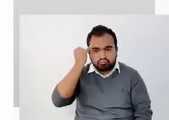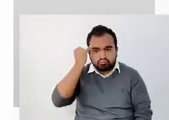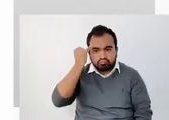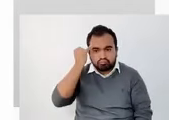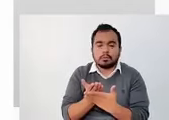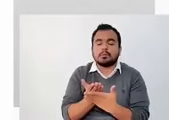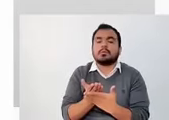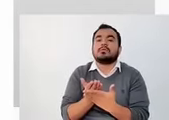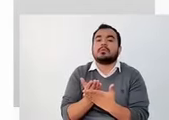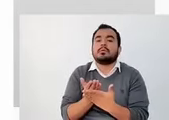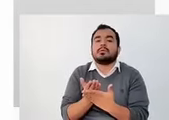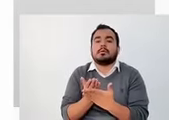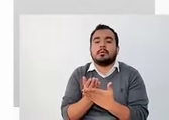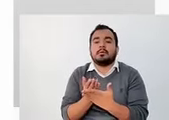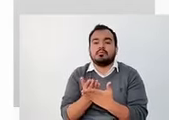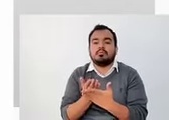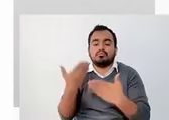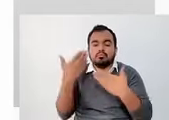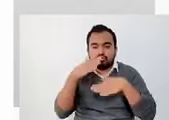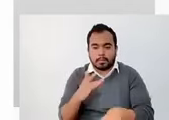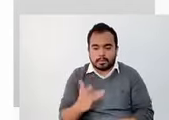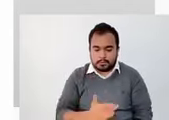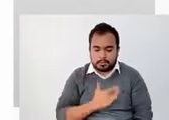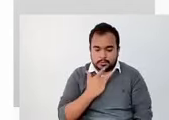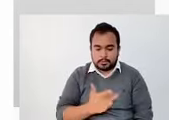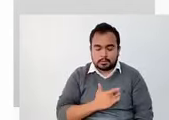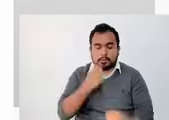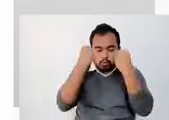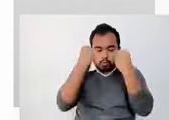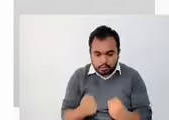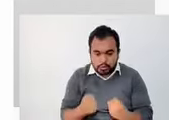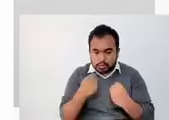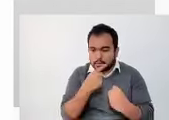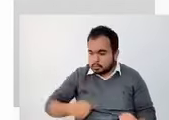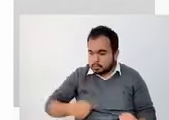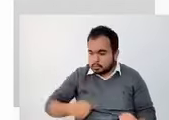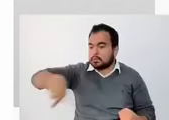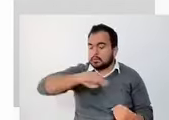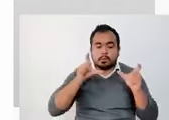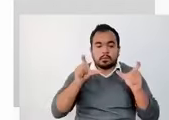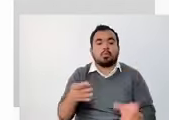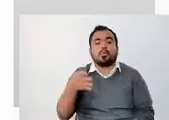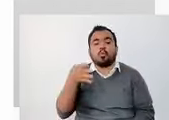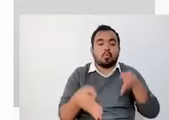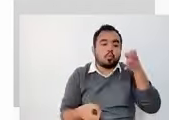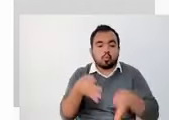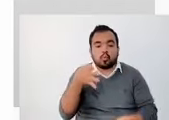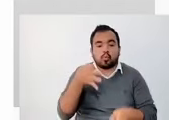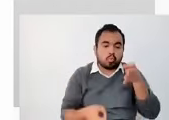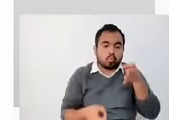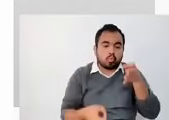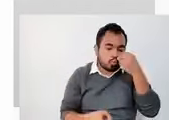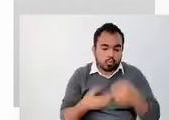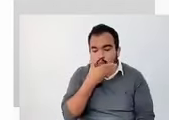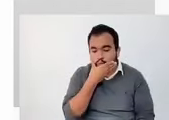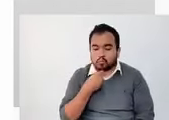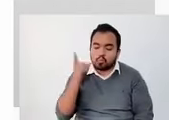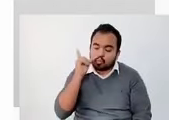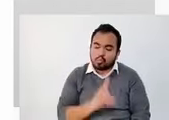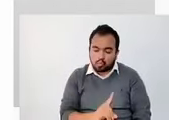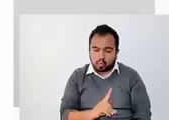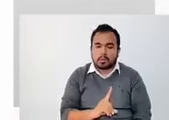la querencia por la seguridad de los jueces y juezas. Él solo hablaba de jueces porque en la época es básicamente lo que había, que